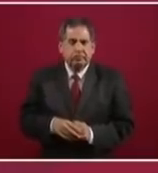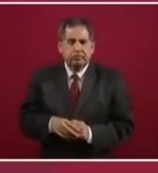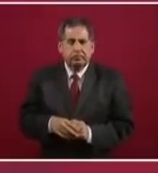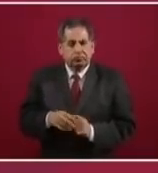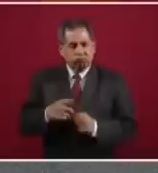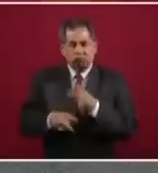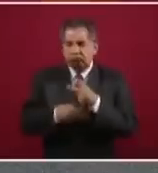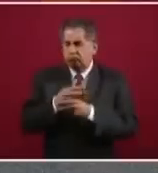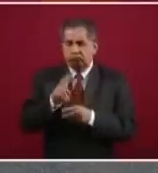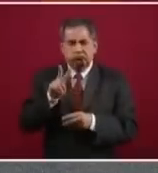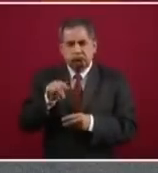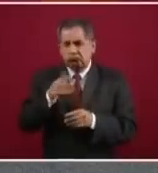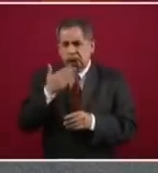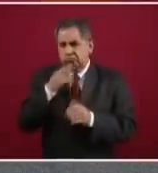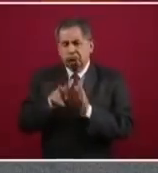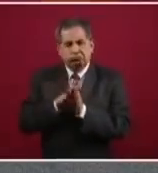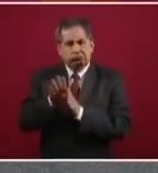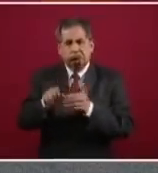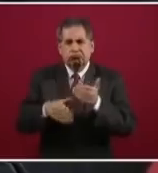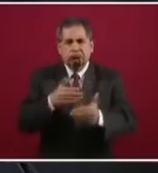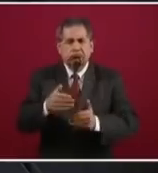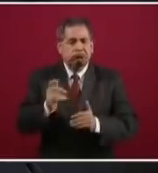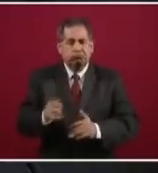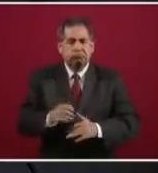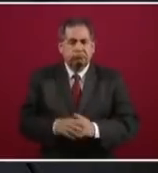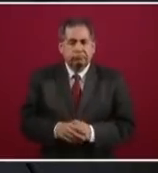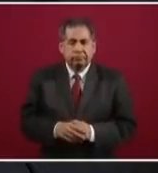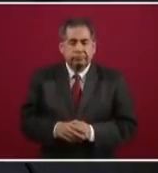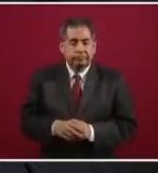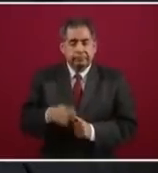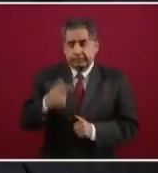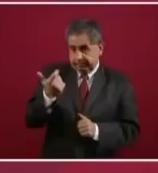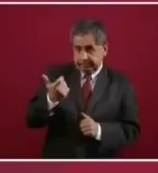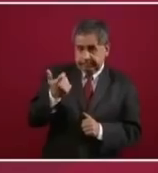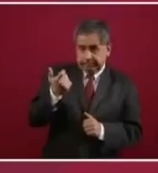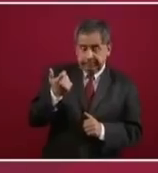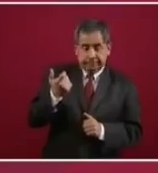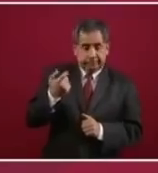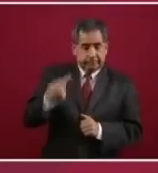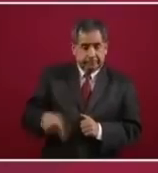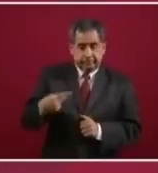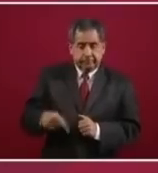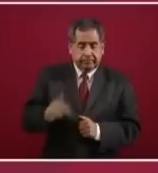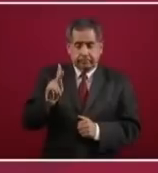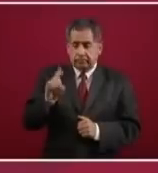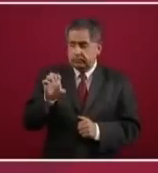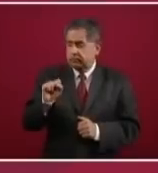vamos avanzando. El peso no se